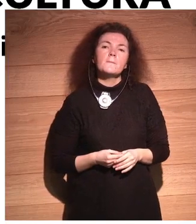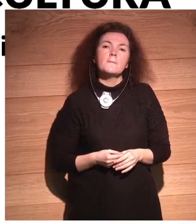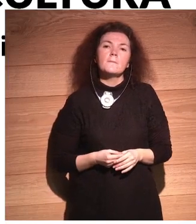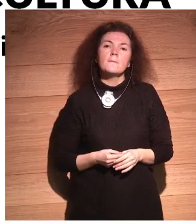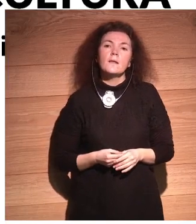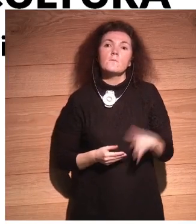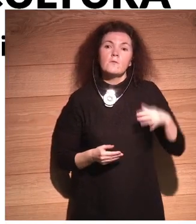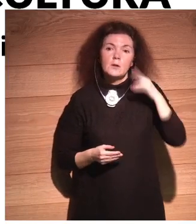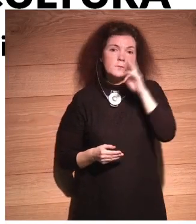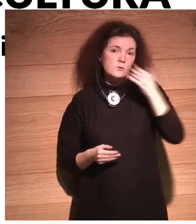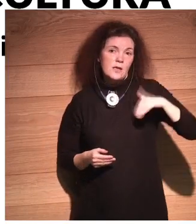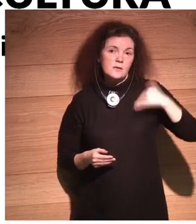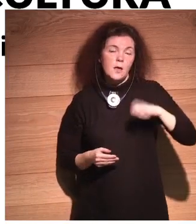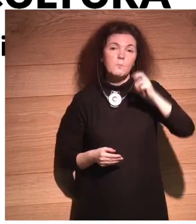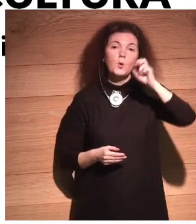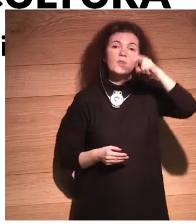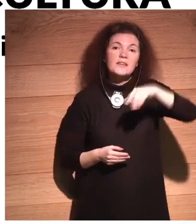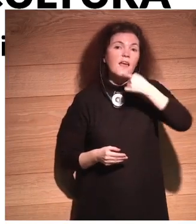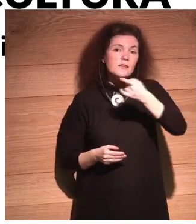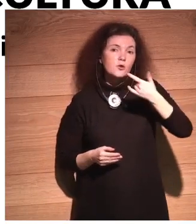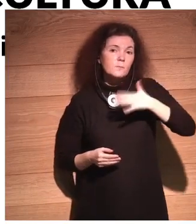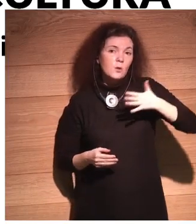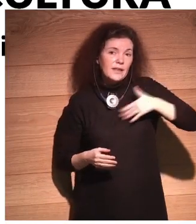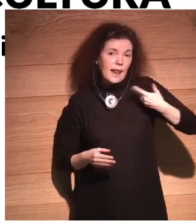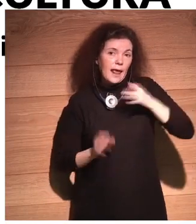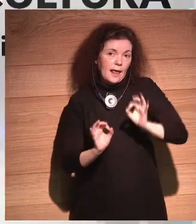Por ejemplo, esto ya lo estamos viendo. Putin ya ha dicho que esto es lo que quiere.